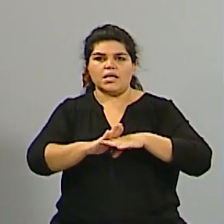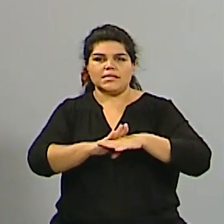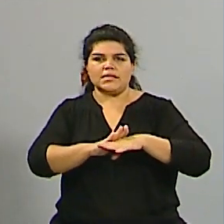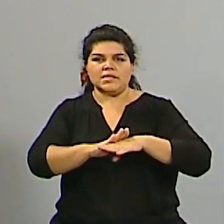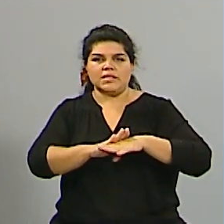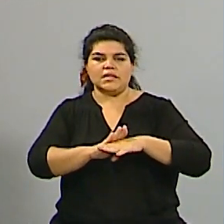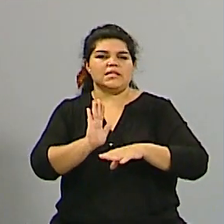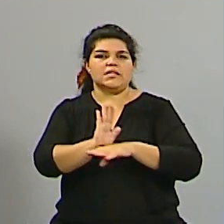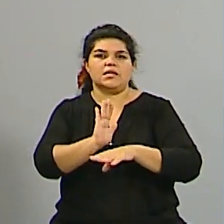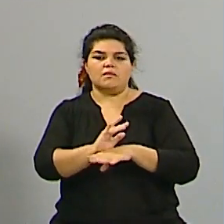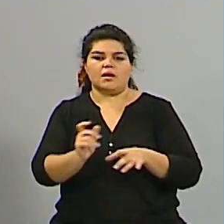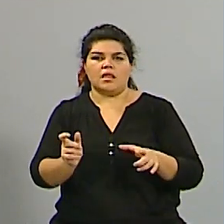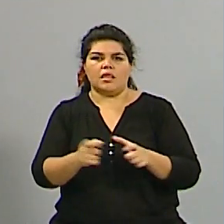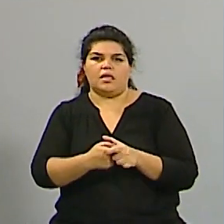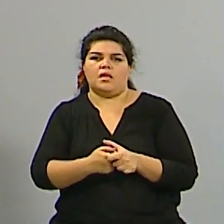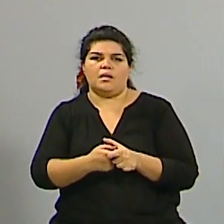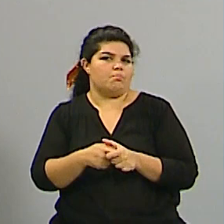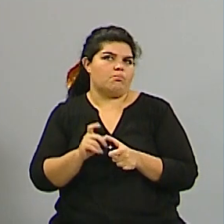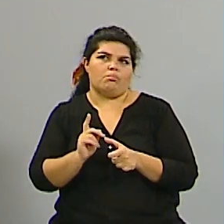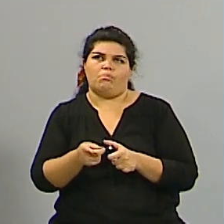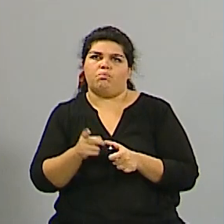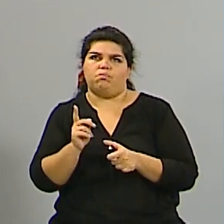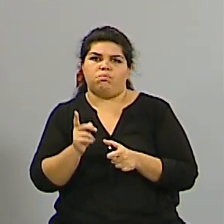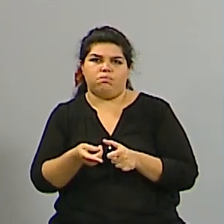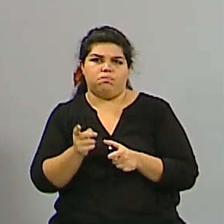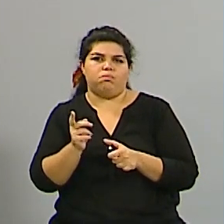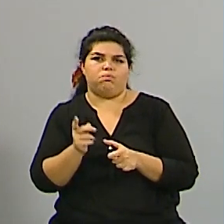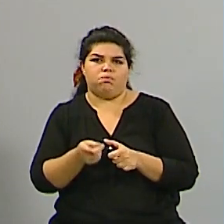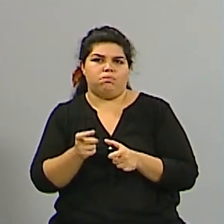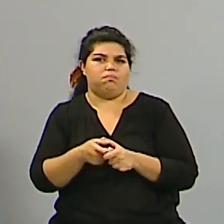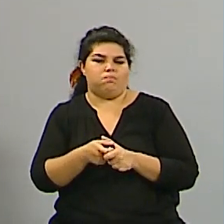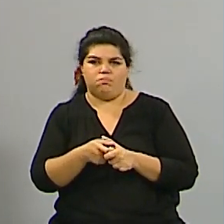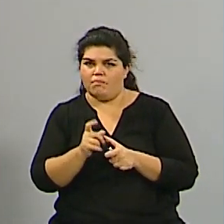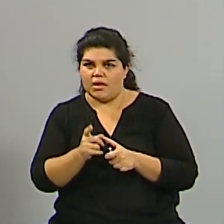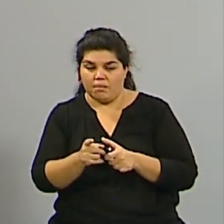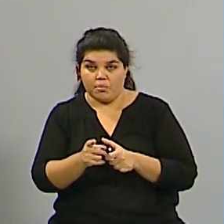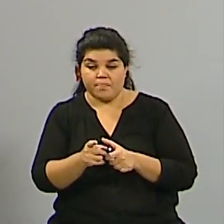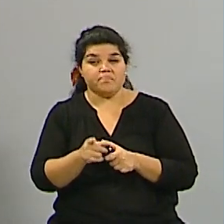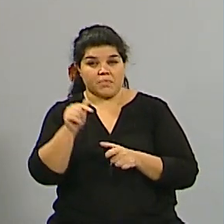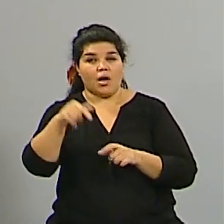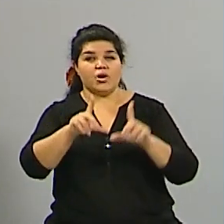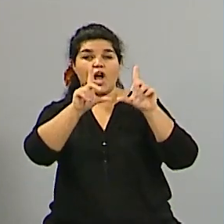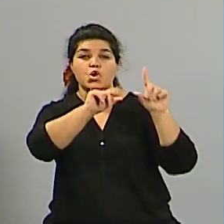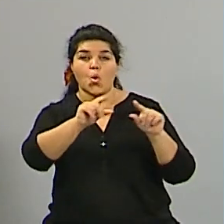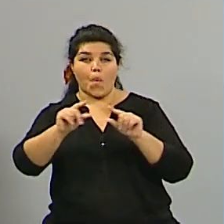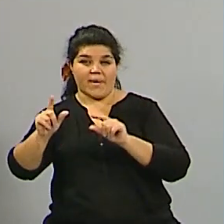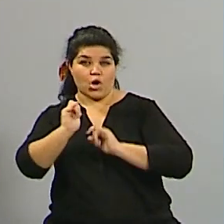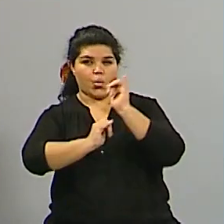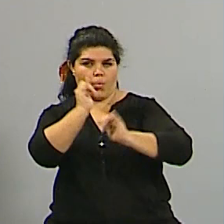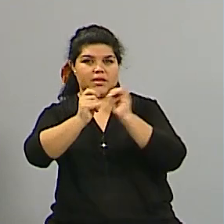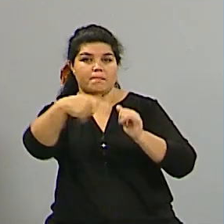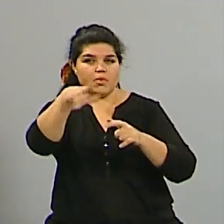achicada. ¿Qué quiere decir que la base de representación de los sindicatos sigue estando achicada? Te lo voy a decir en cifras un poco polarizadas, pero